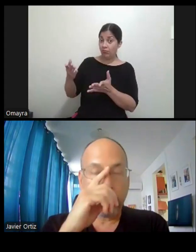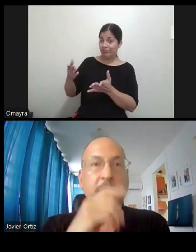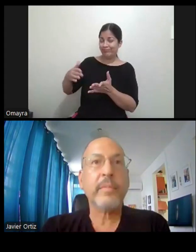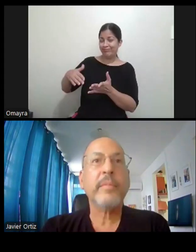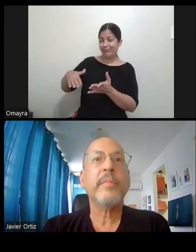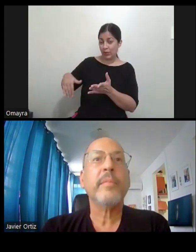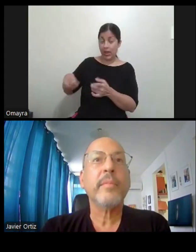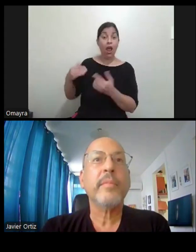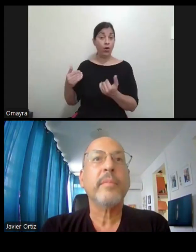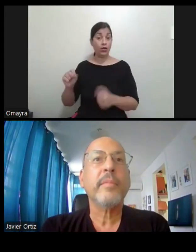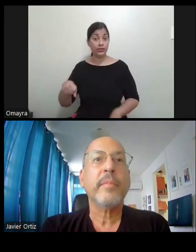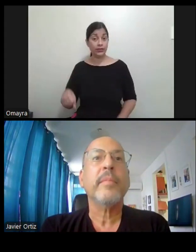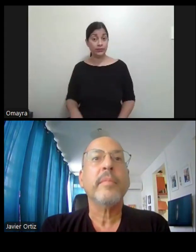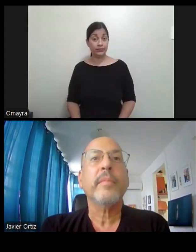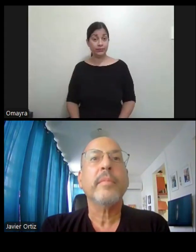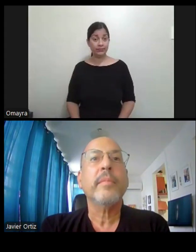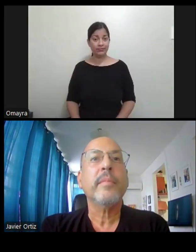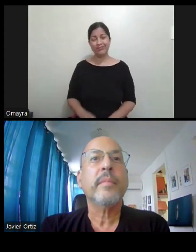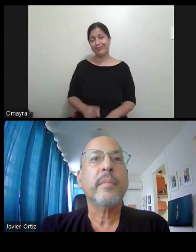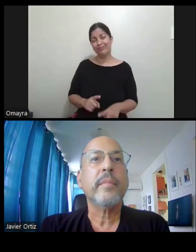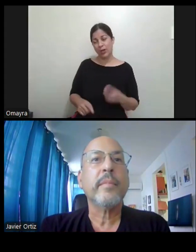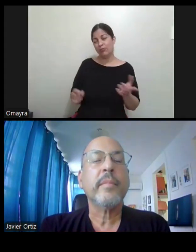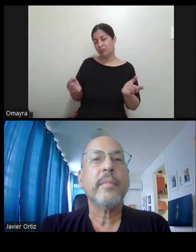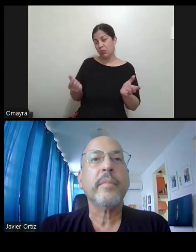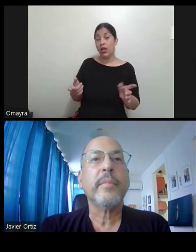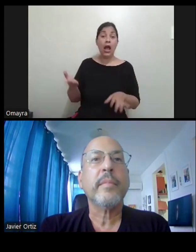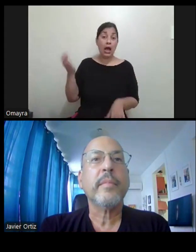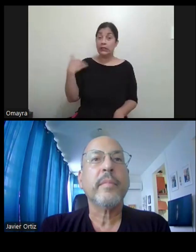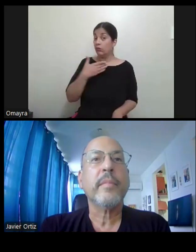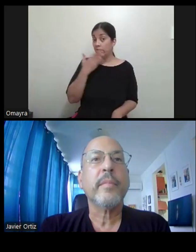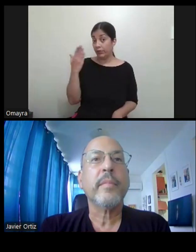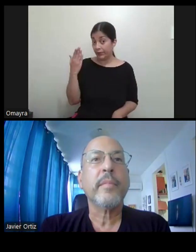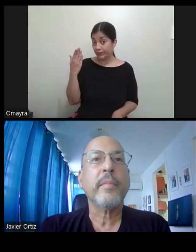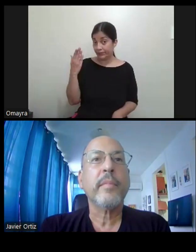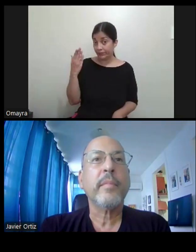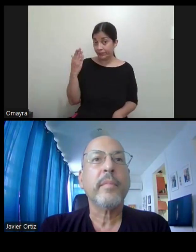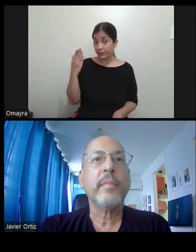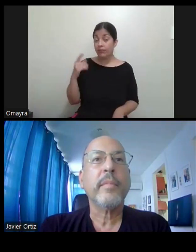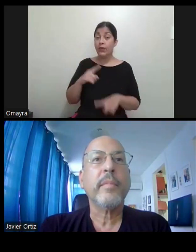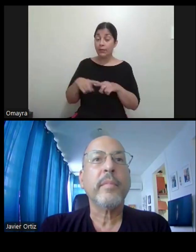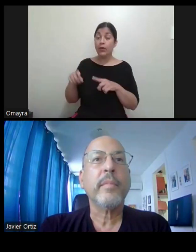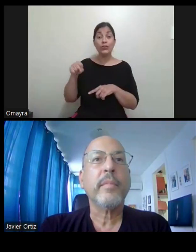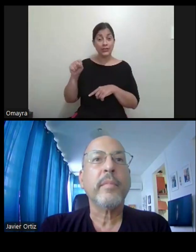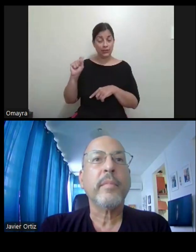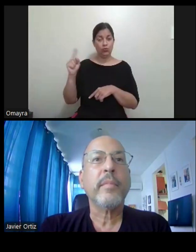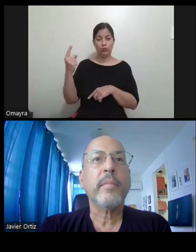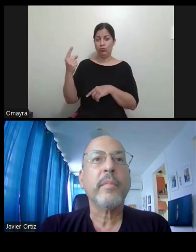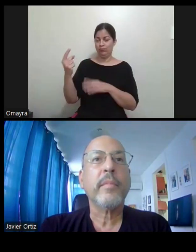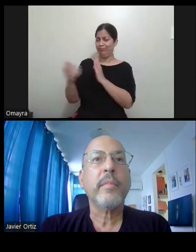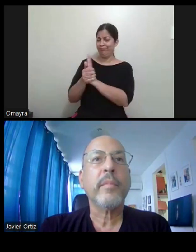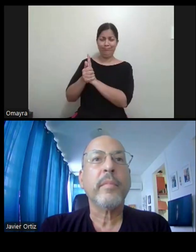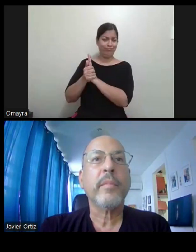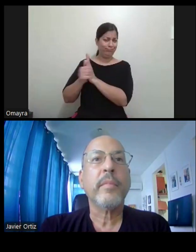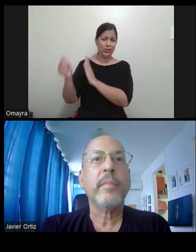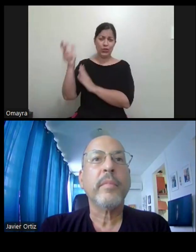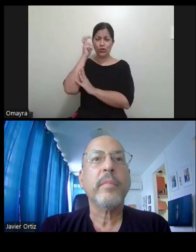es poco también. Sí, y en ese momento no lo había, pero sí había un tremendo sonidista de cine, llamado